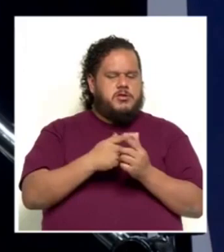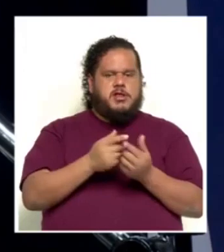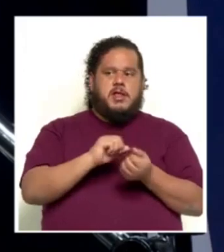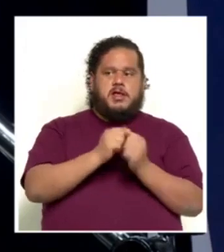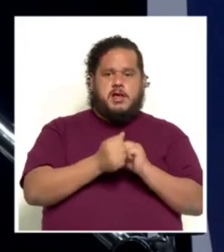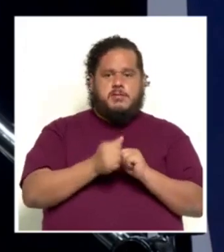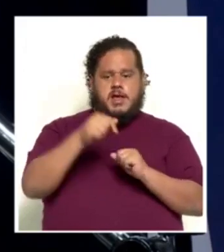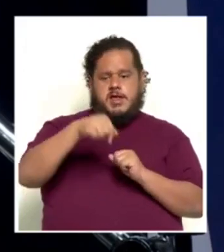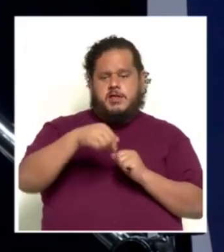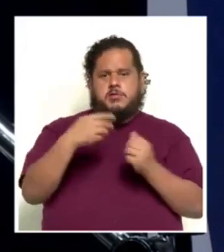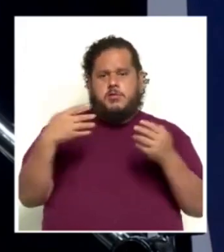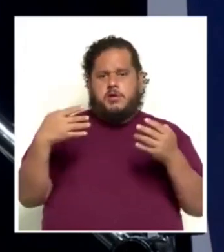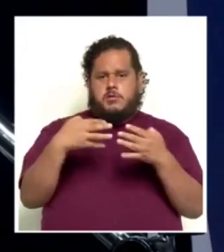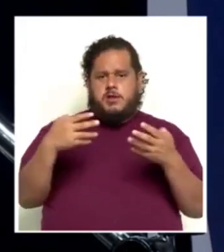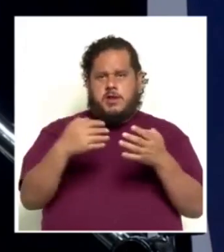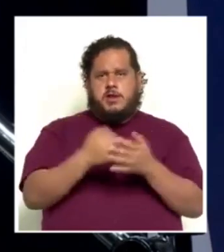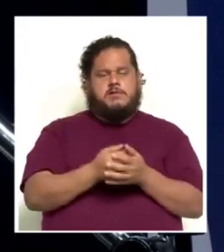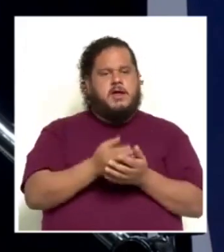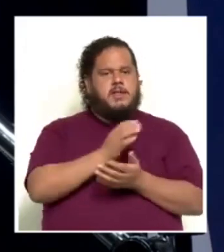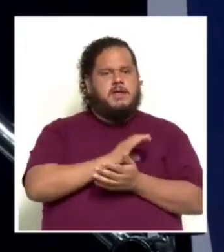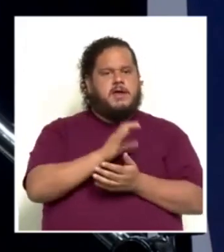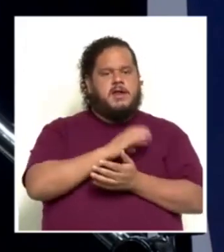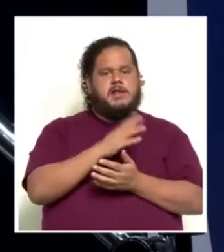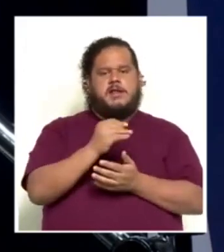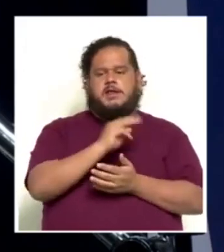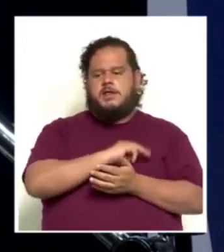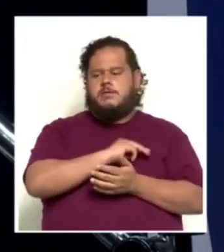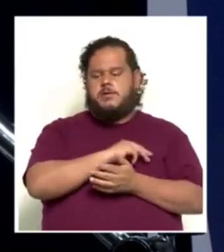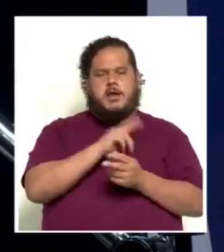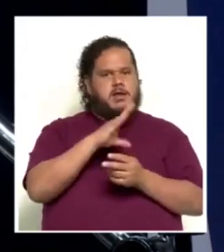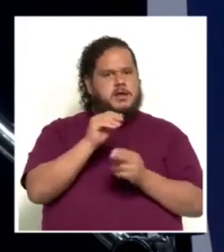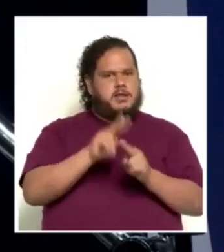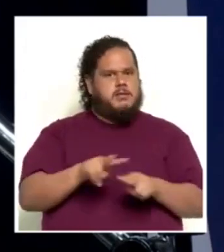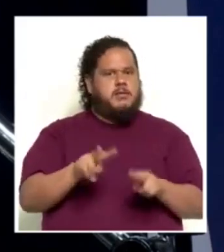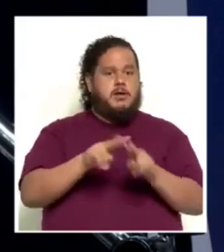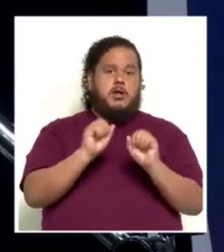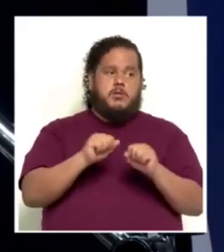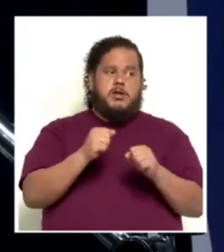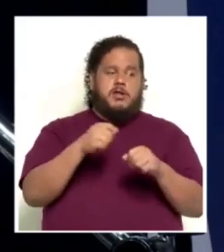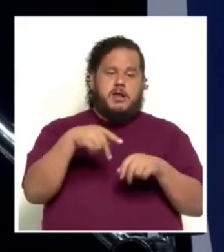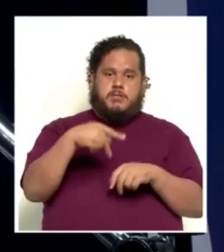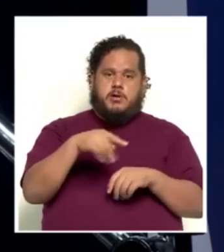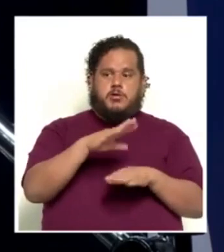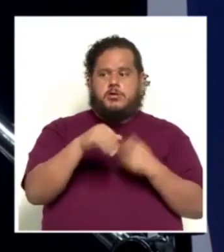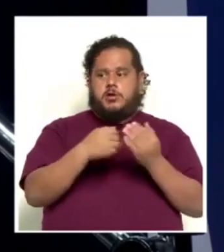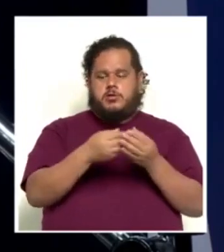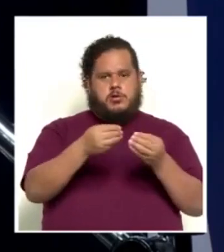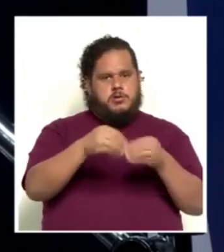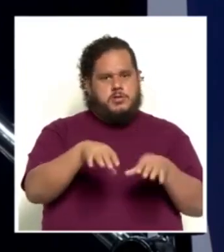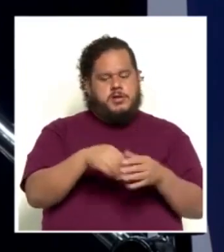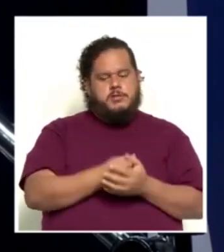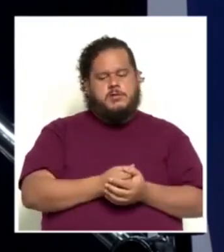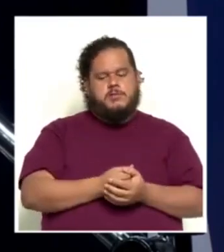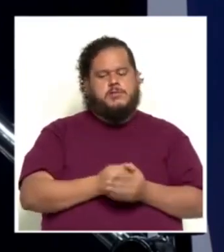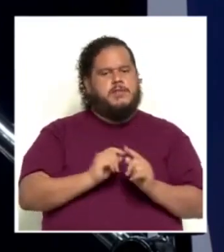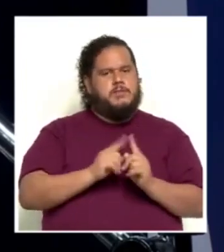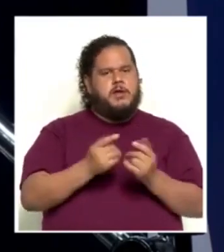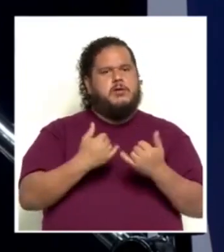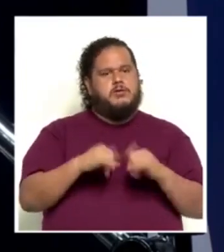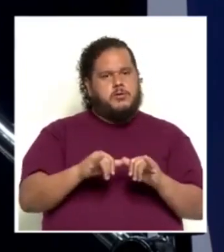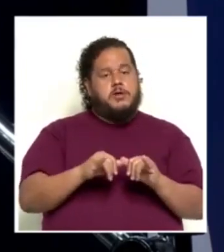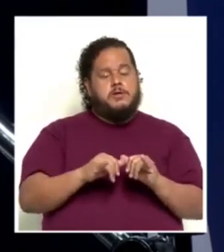una guerra de carácter y de moral y de valores puede ser peligroso y todos perdemos. pero todavía